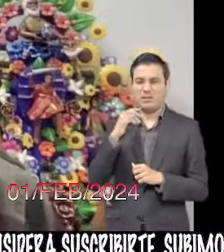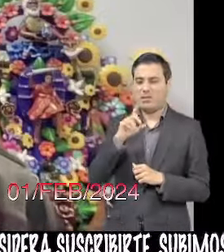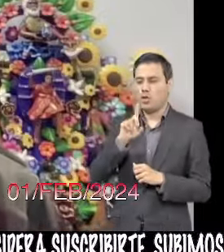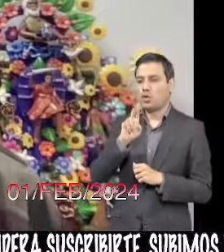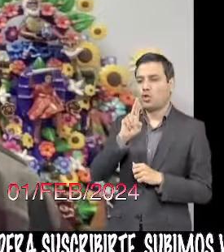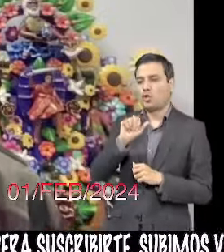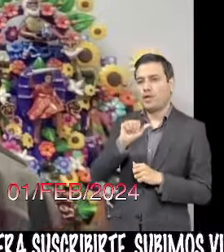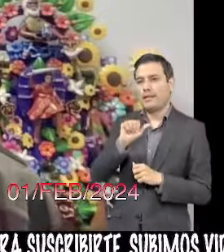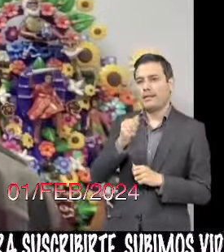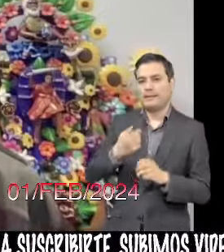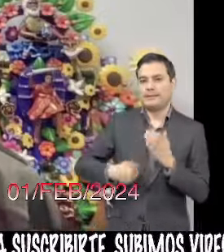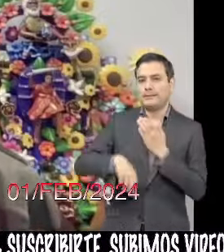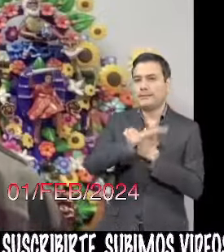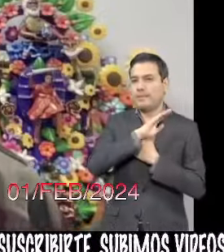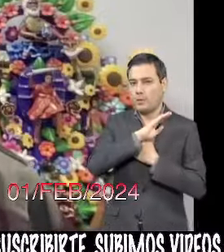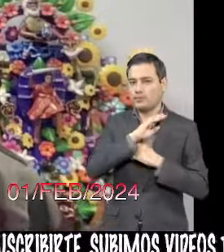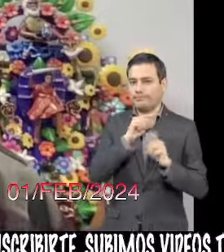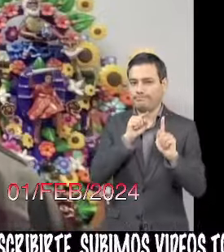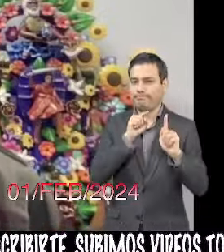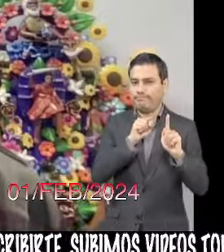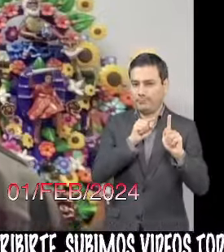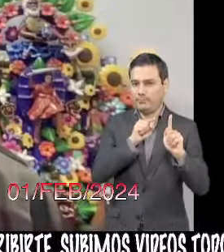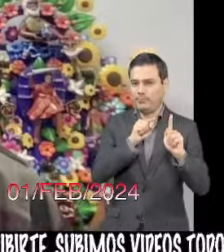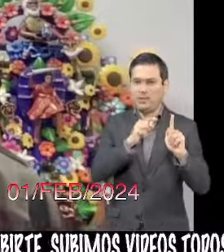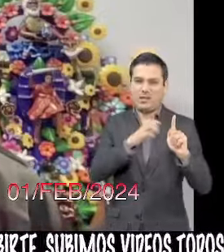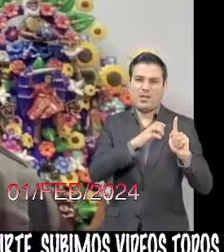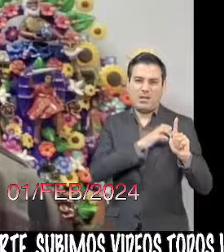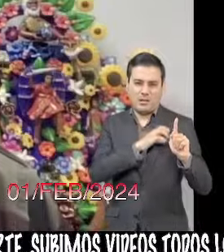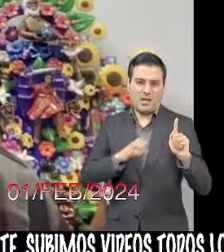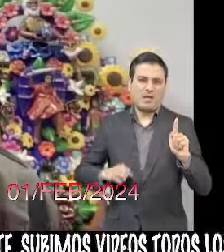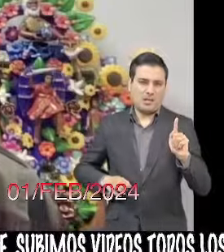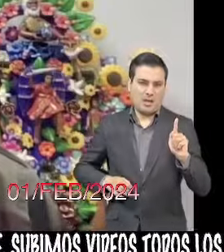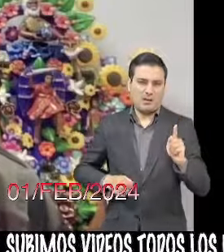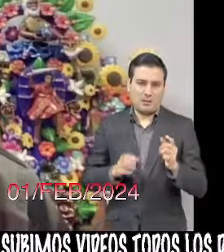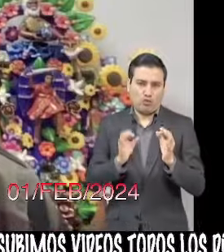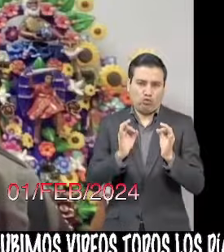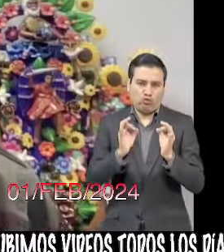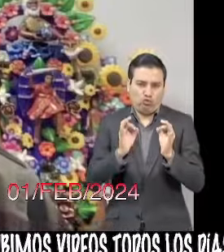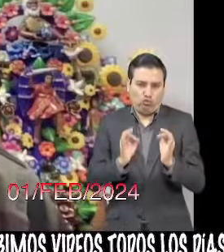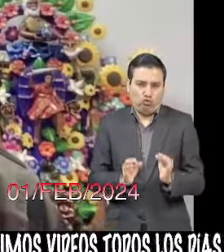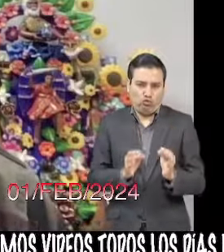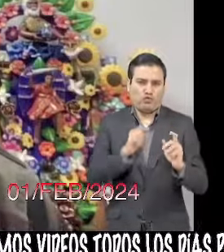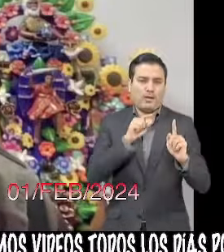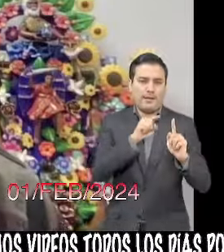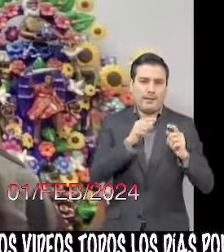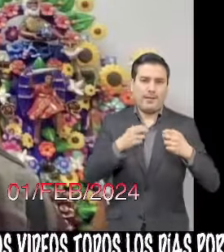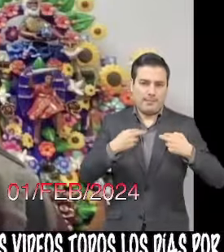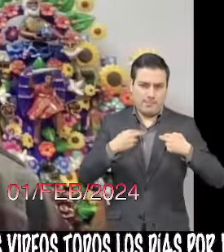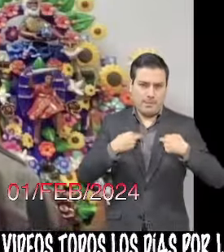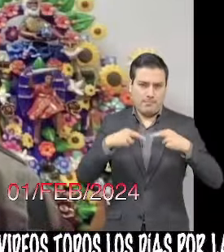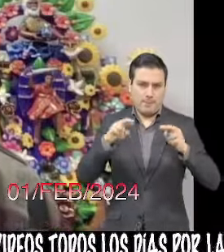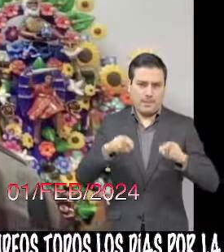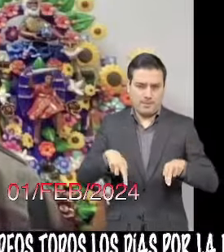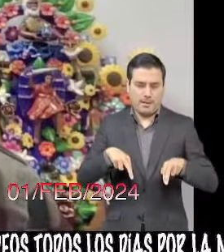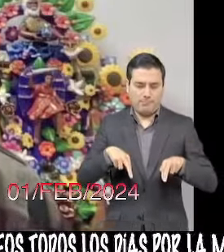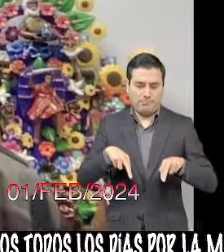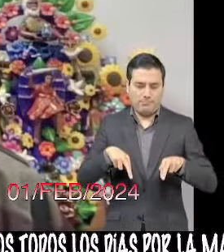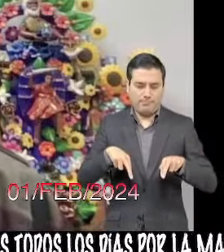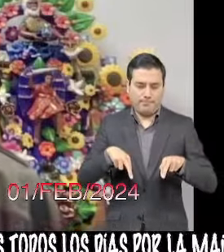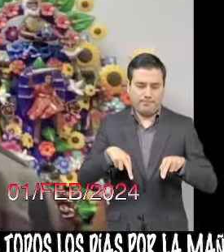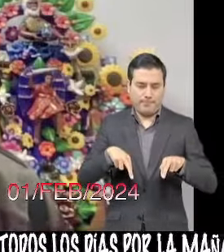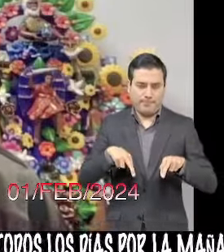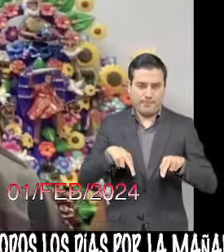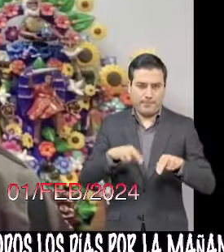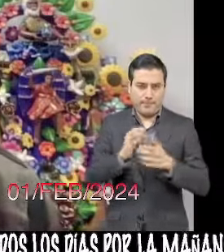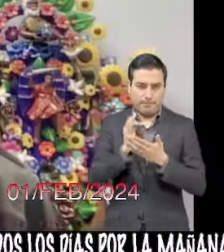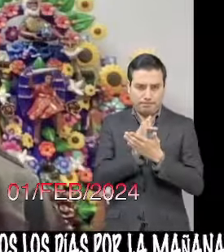Sheinbaum, quien es nuestra candidata electa y quien nos va a representar en la contienda electoral, hablando